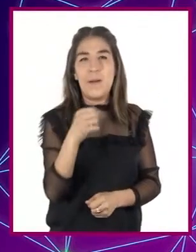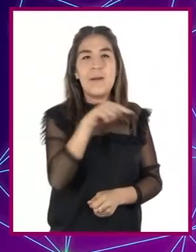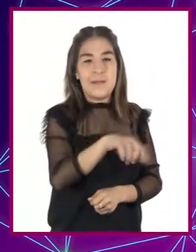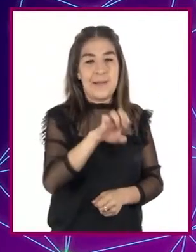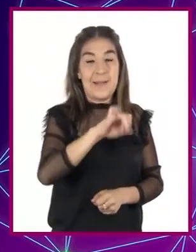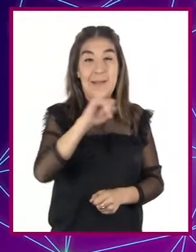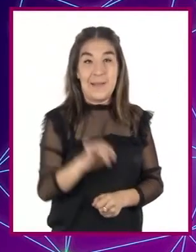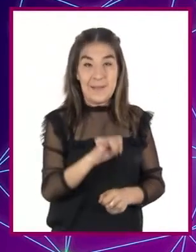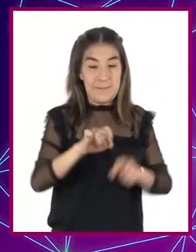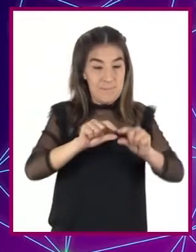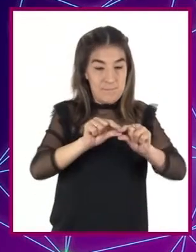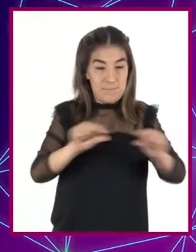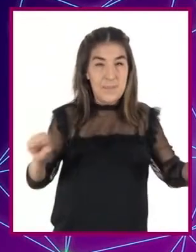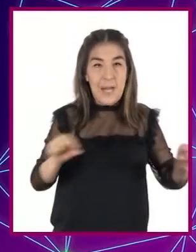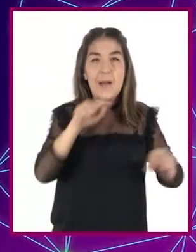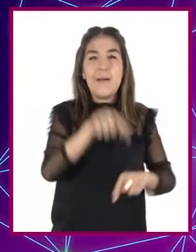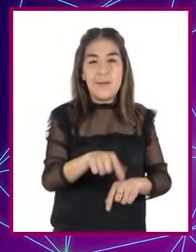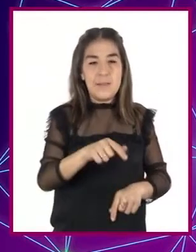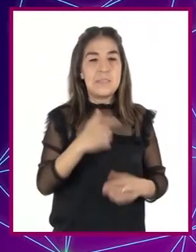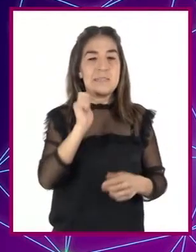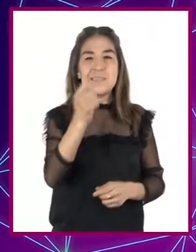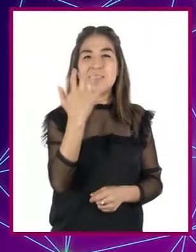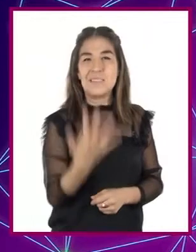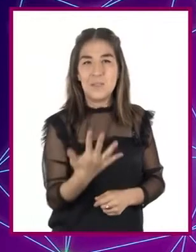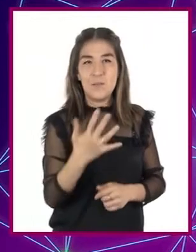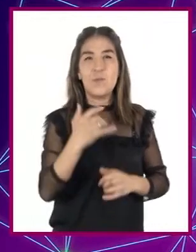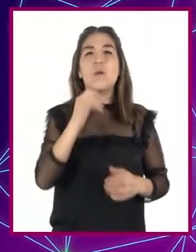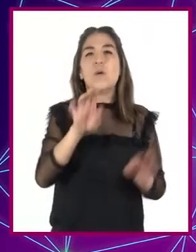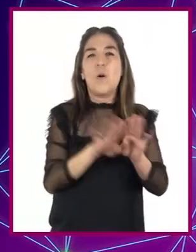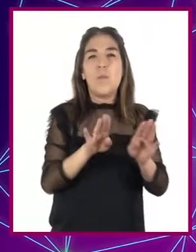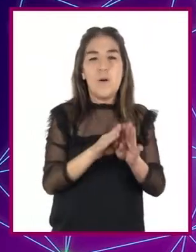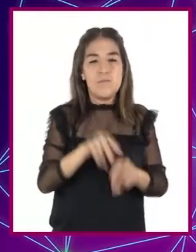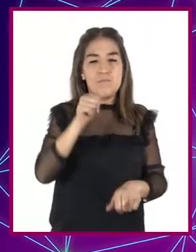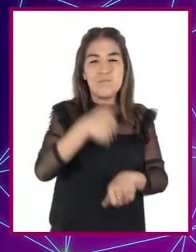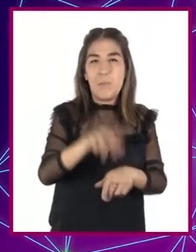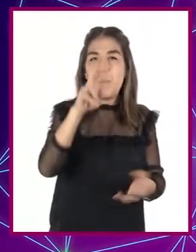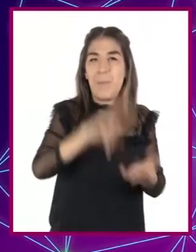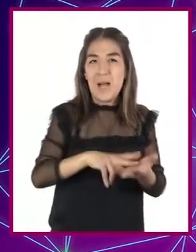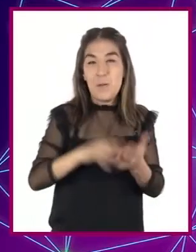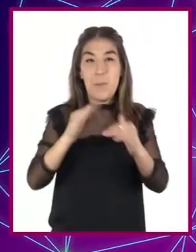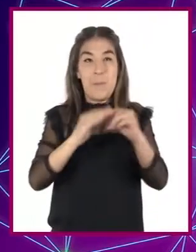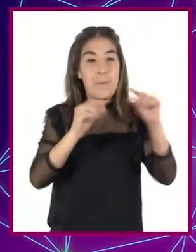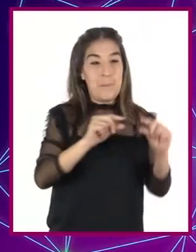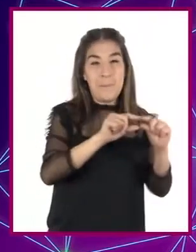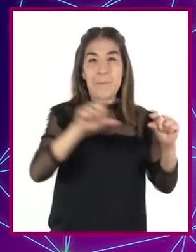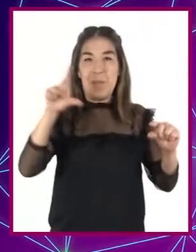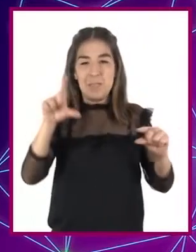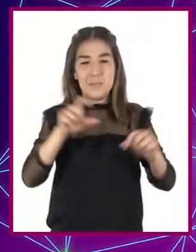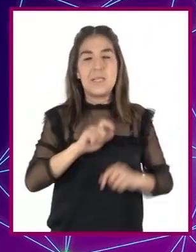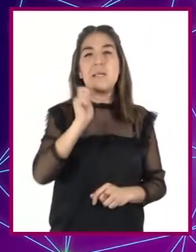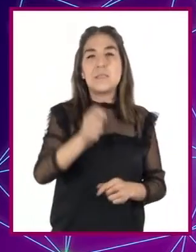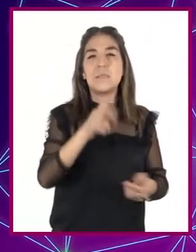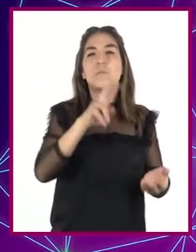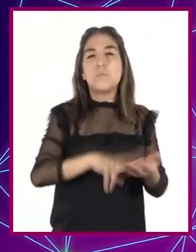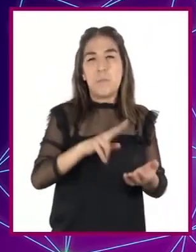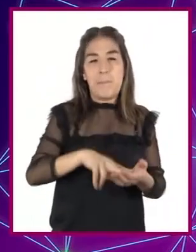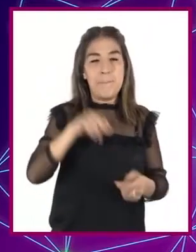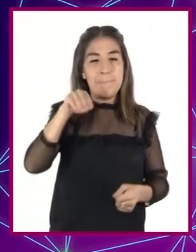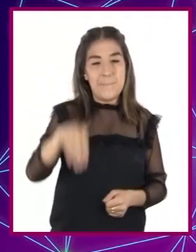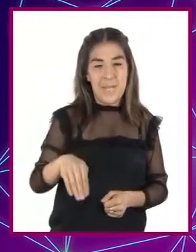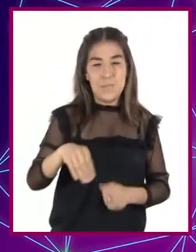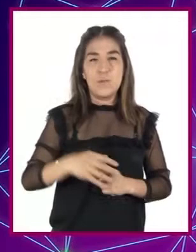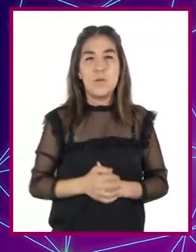eje horizontal registramos los 5 intervalos. El nombre que le podemos asignar es marcas en metros.